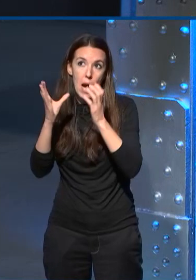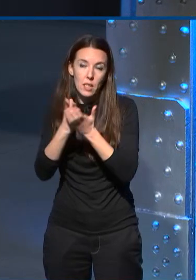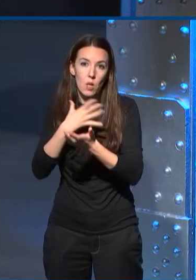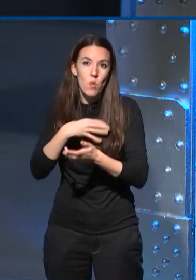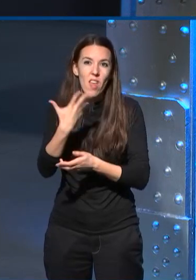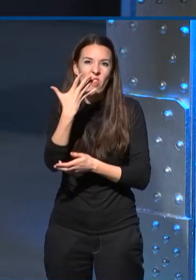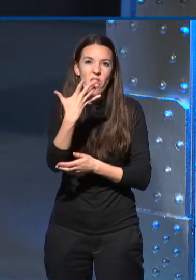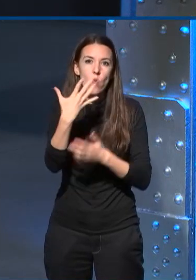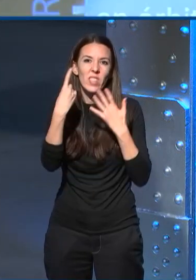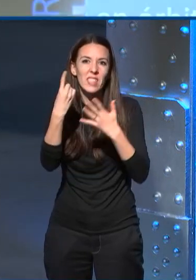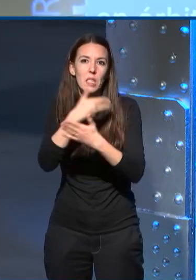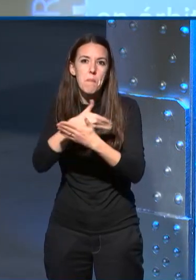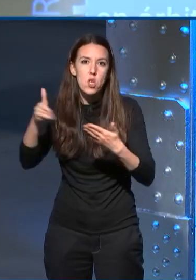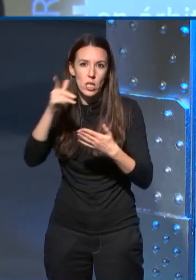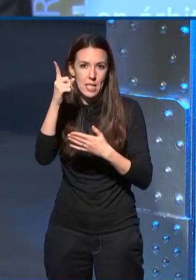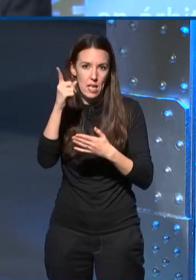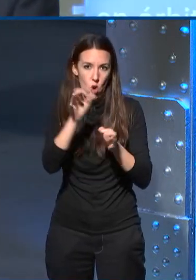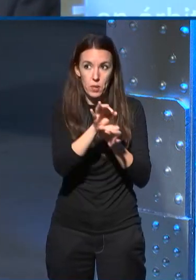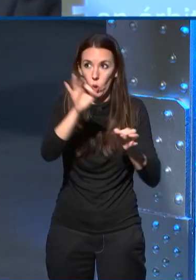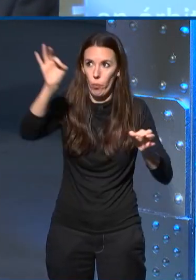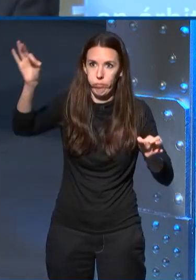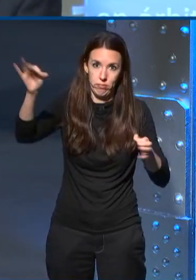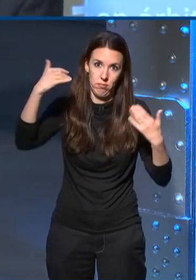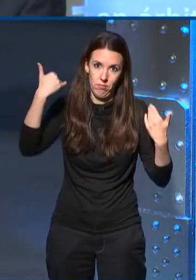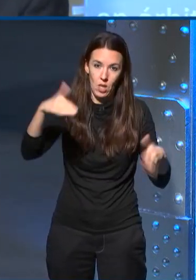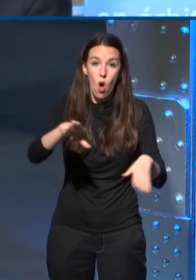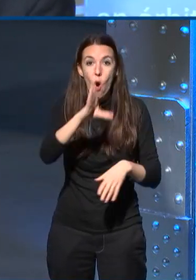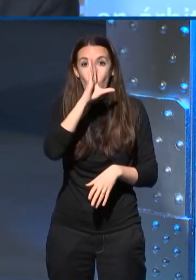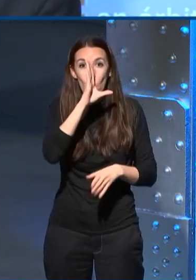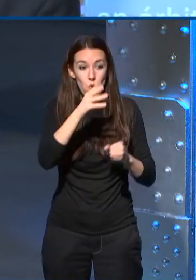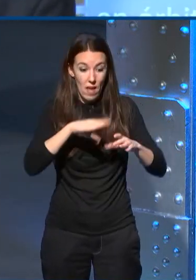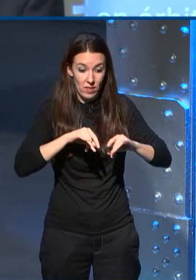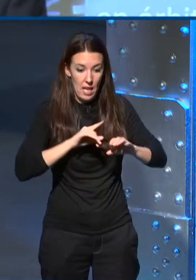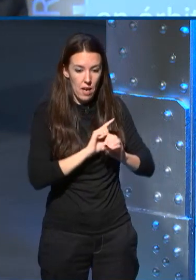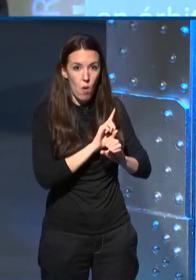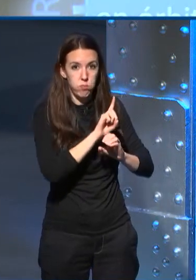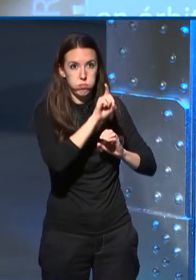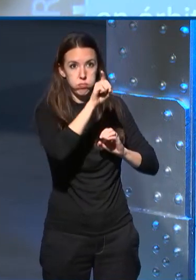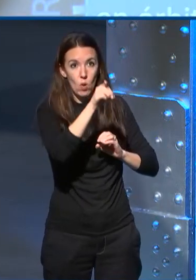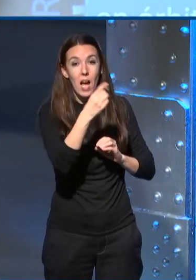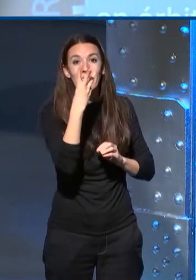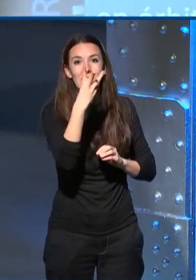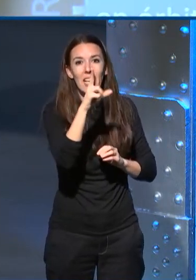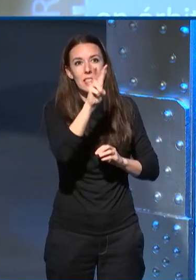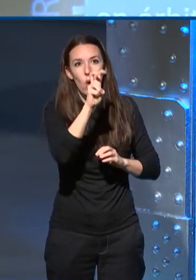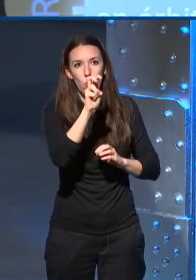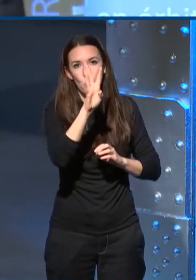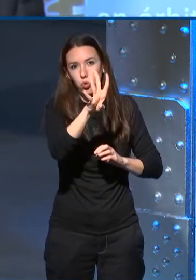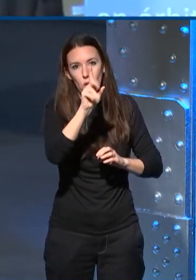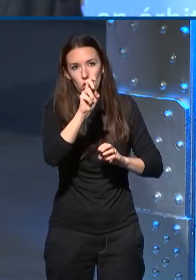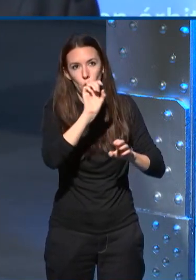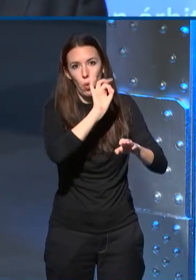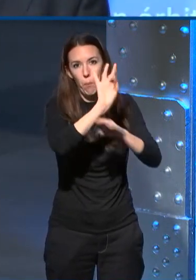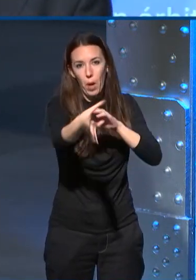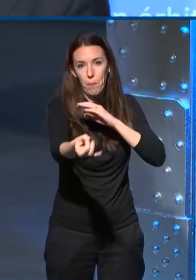está a 56 millones de kilómetros. La Luna, una transmisión de la Tierra a la Luna, tarda 3 segundos, 4 segundos, la velocidad de la